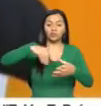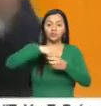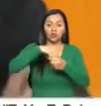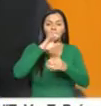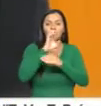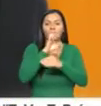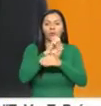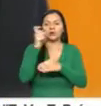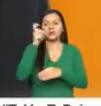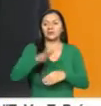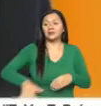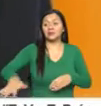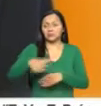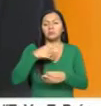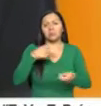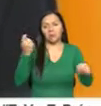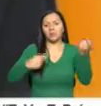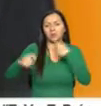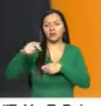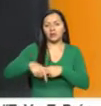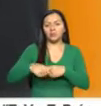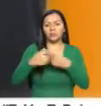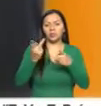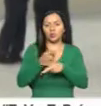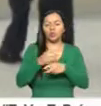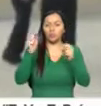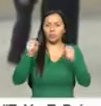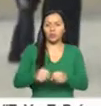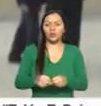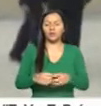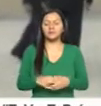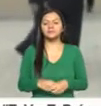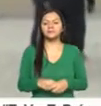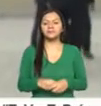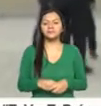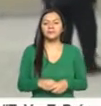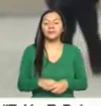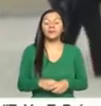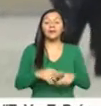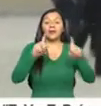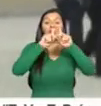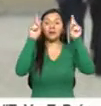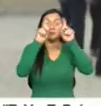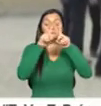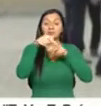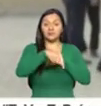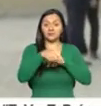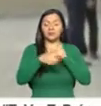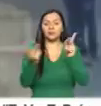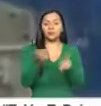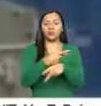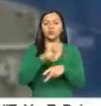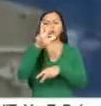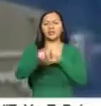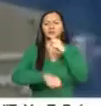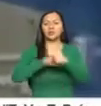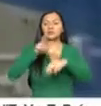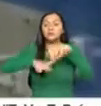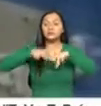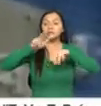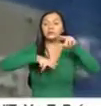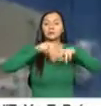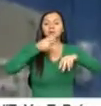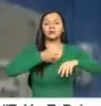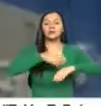la demanda del mercado ecuatoriano 3 veces. Esta planta de producción fue construida durante 3 años con una